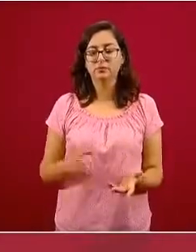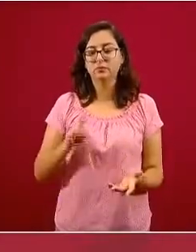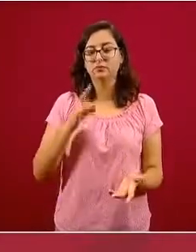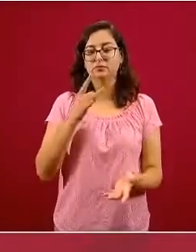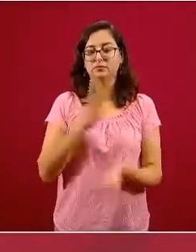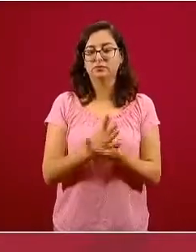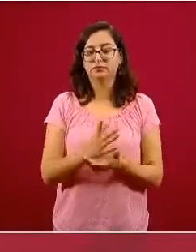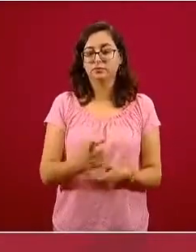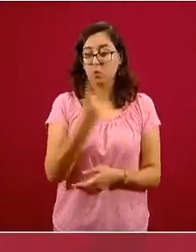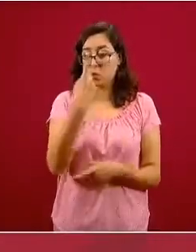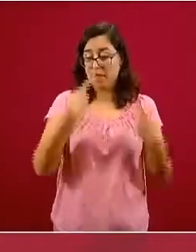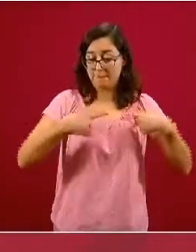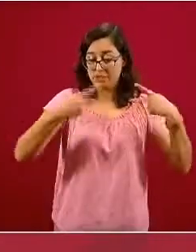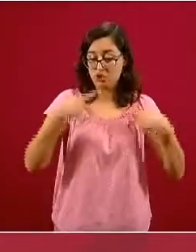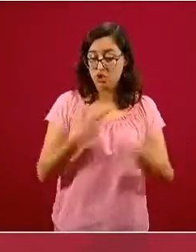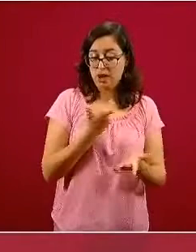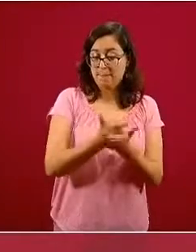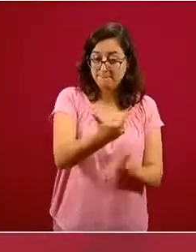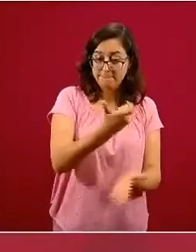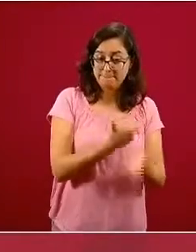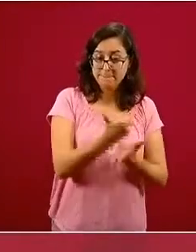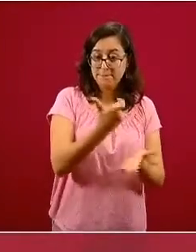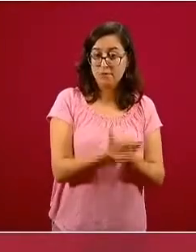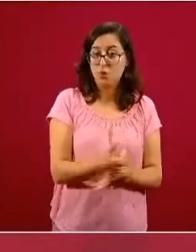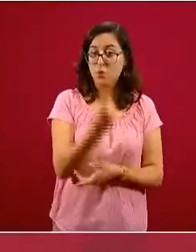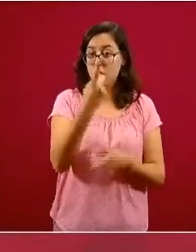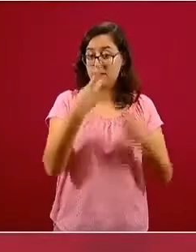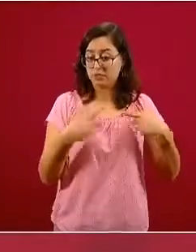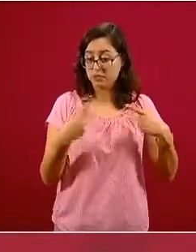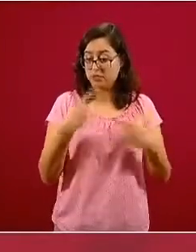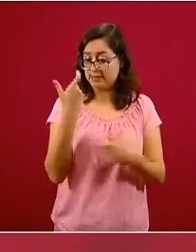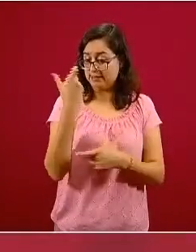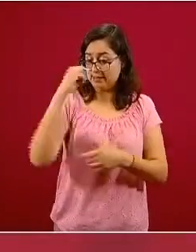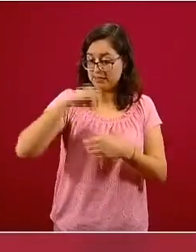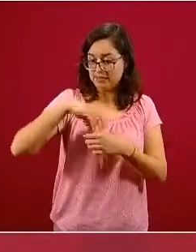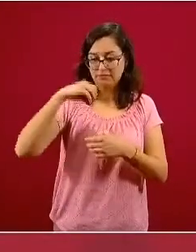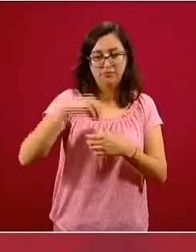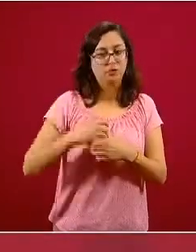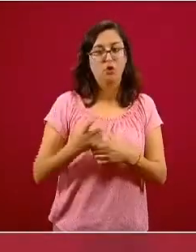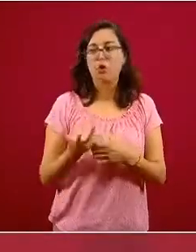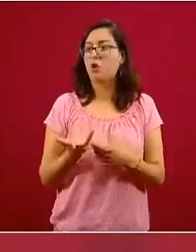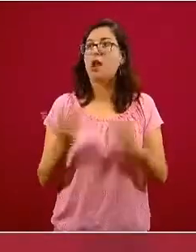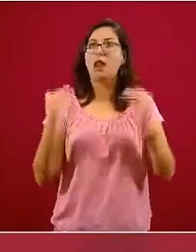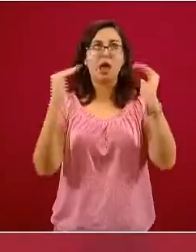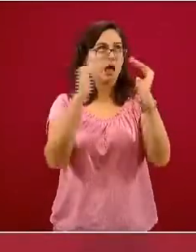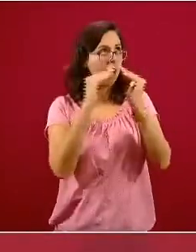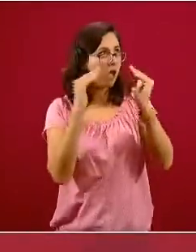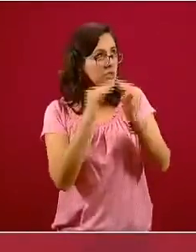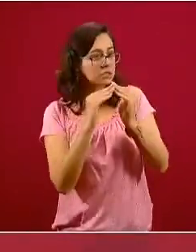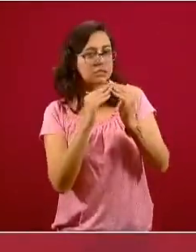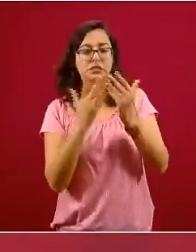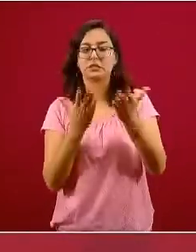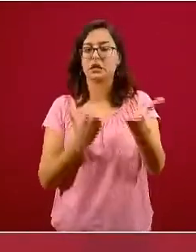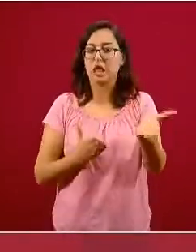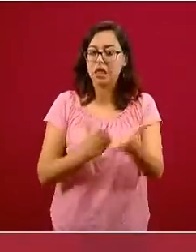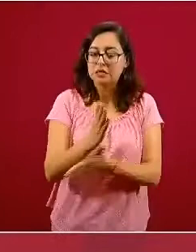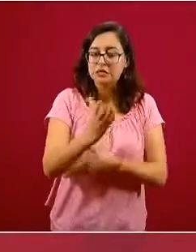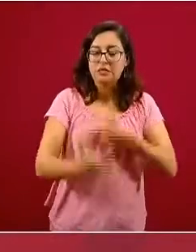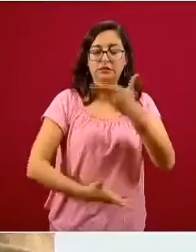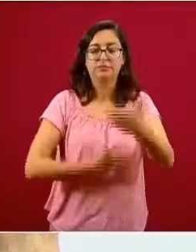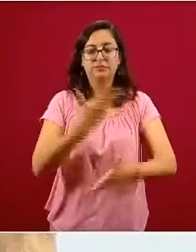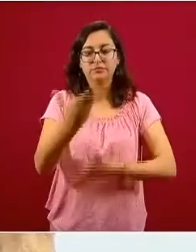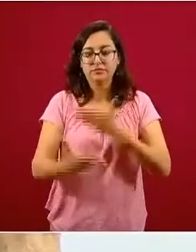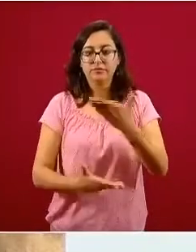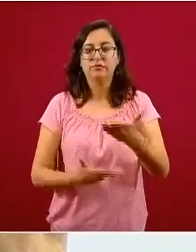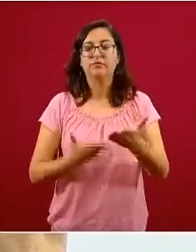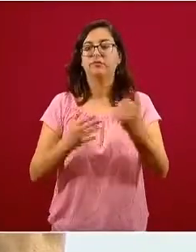solamente cuál es el salario de la persona, cuál es el ahorro de la persona, es la condición de la vivienda, es la condición del acceso a los servicios,